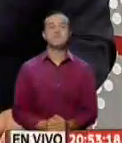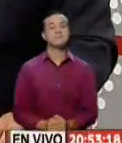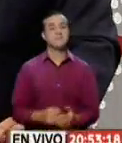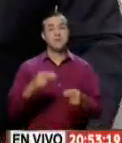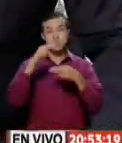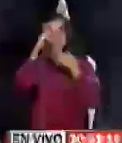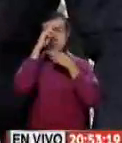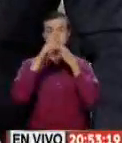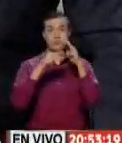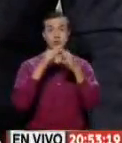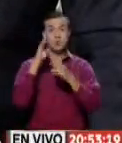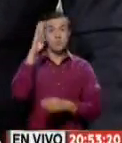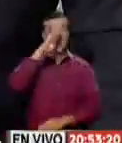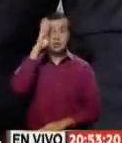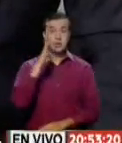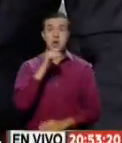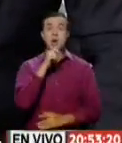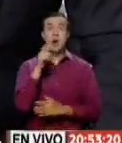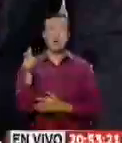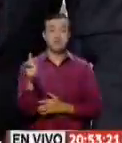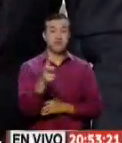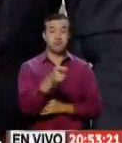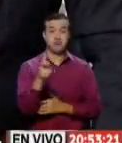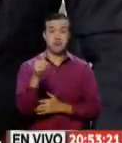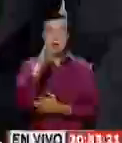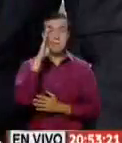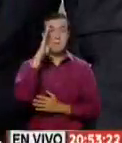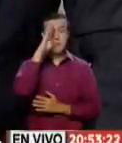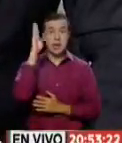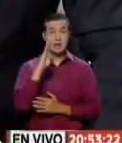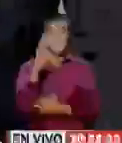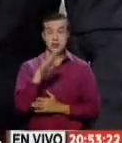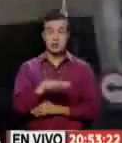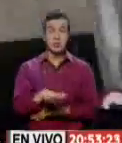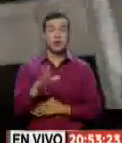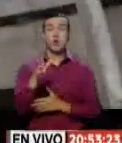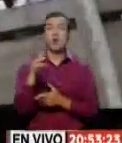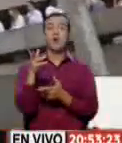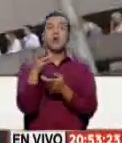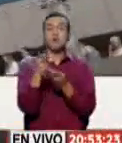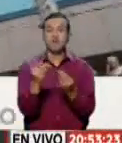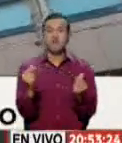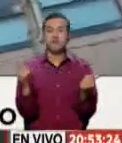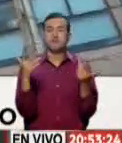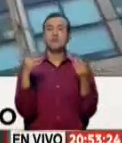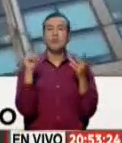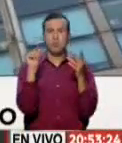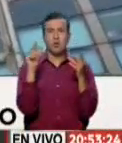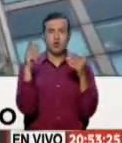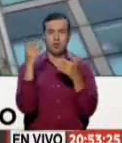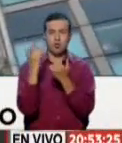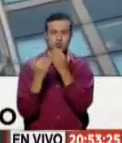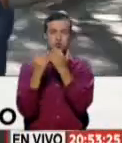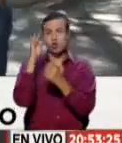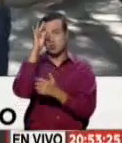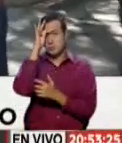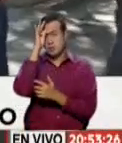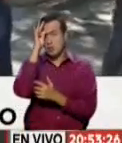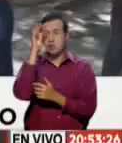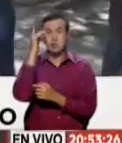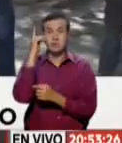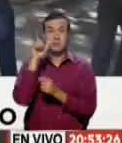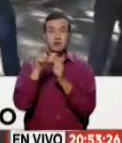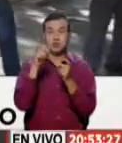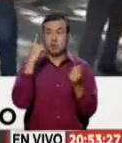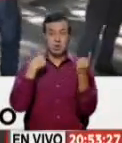Noticias del mundo. En Brasil, los bomberos extinguieron un incendio de pequeñas proporciones en un hospital del centro de Sao Paulo sin que se